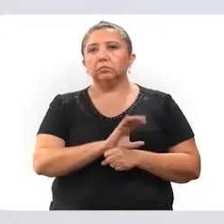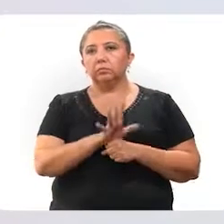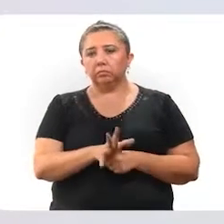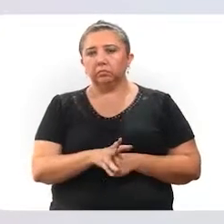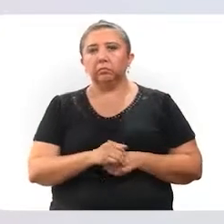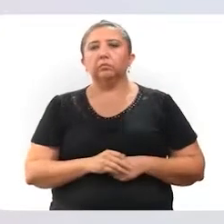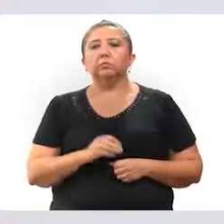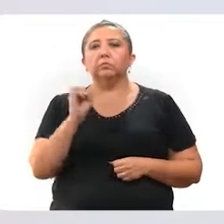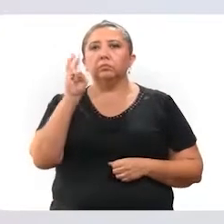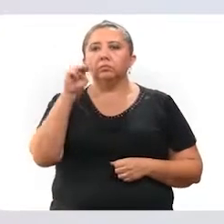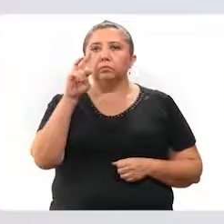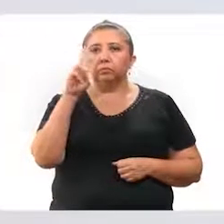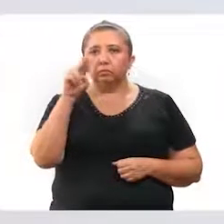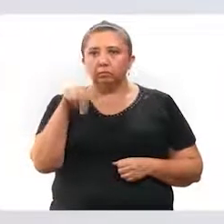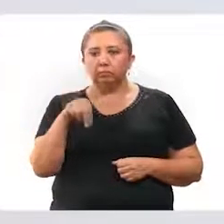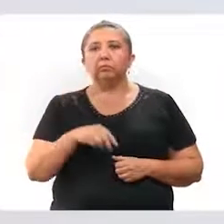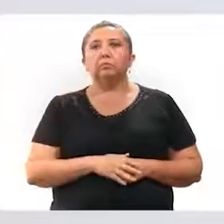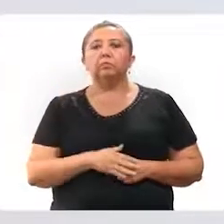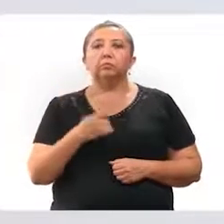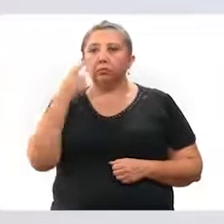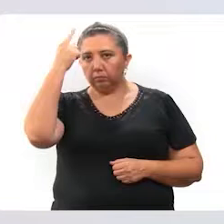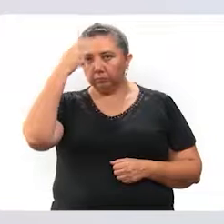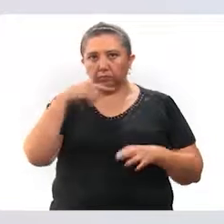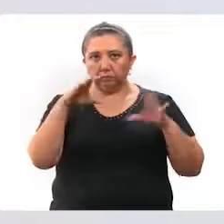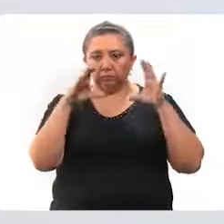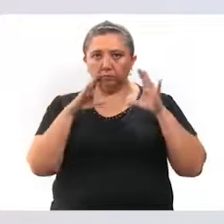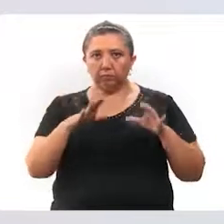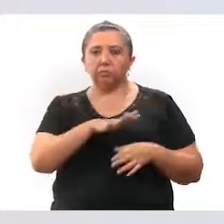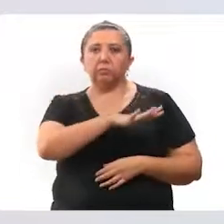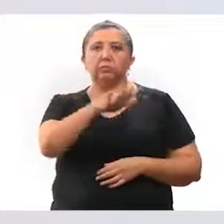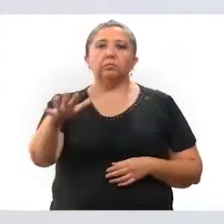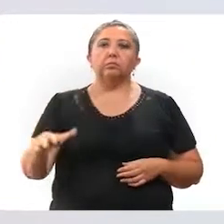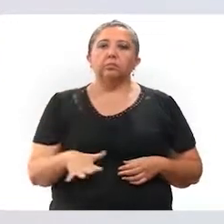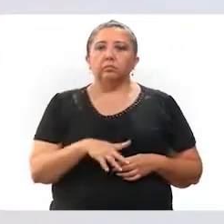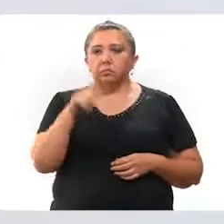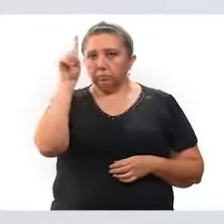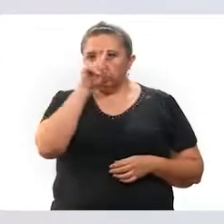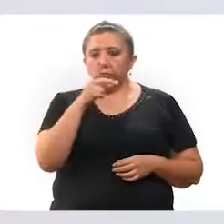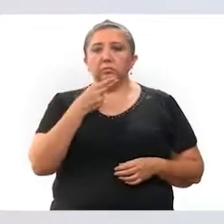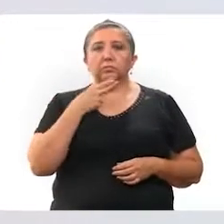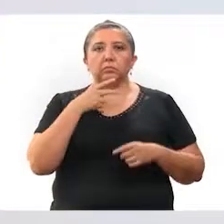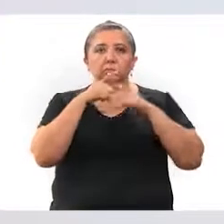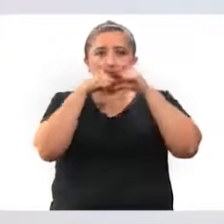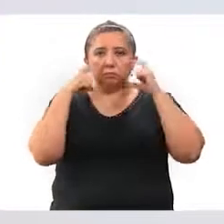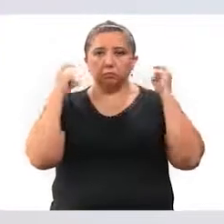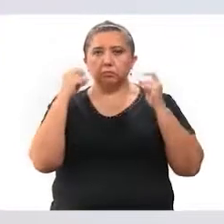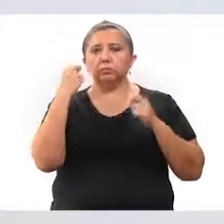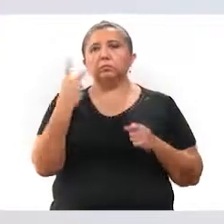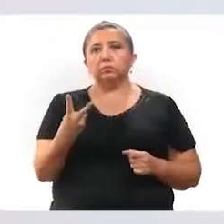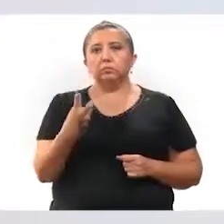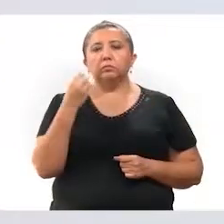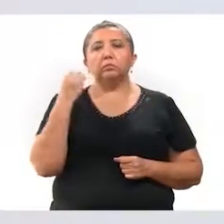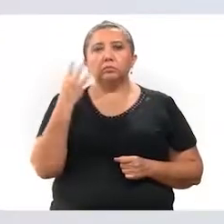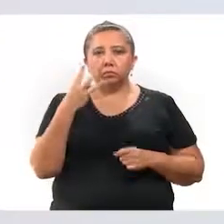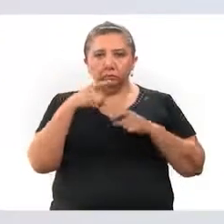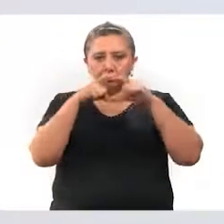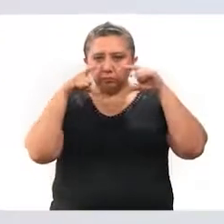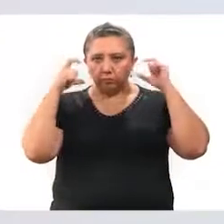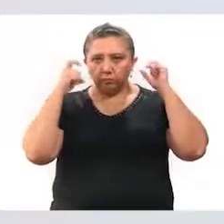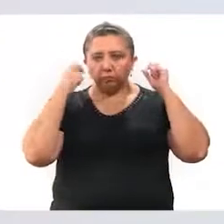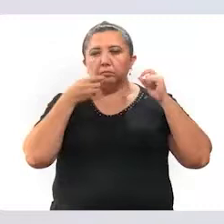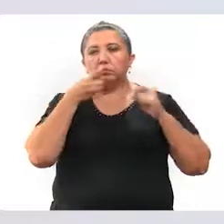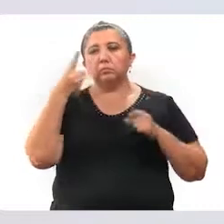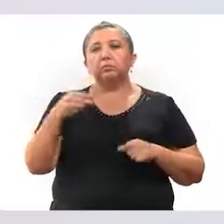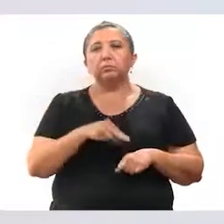incluida la variante Omicron, por lo que para protegernos entre todos, se sugiere el uso de cubrebocas de 2 capas, tricapa o de uso